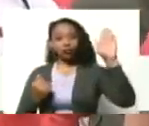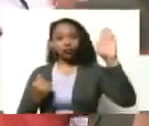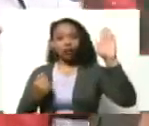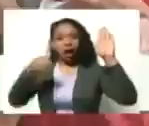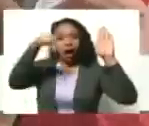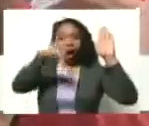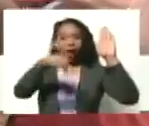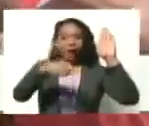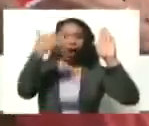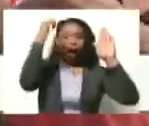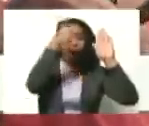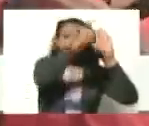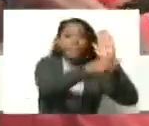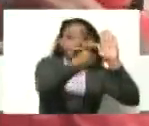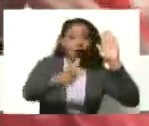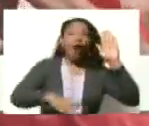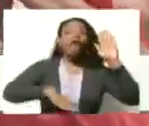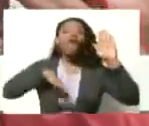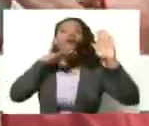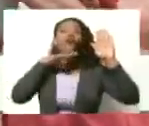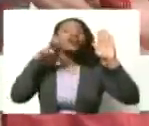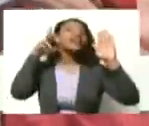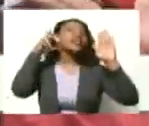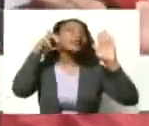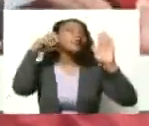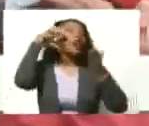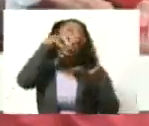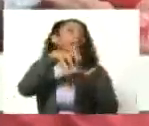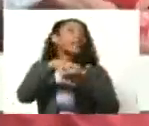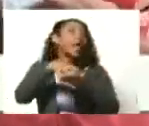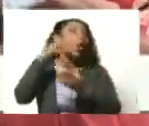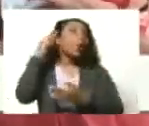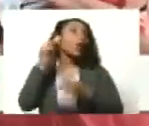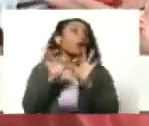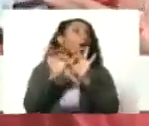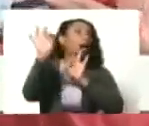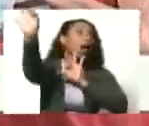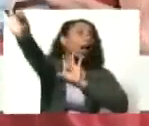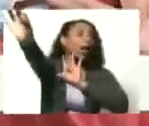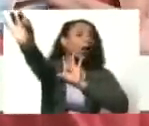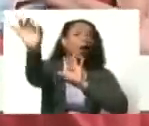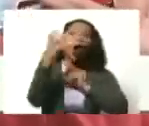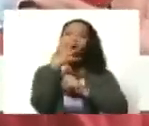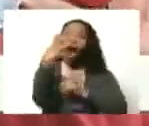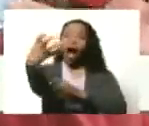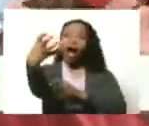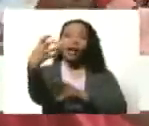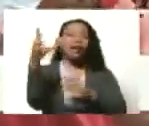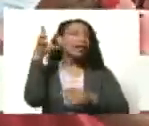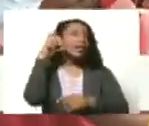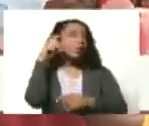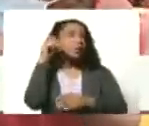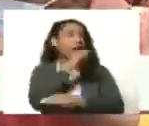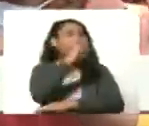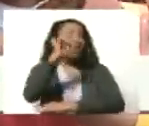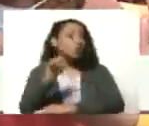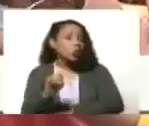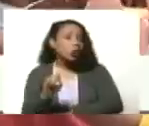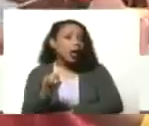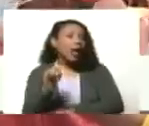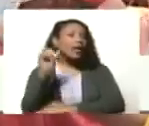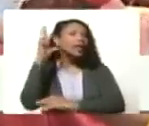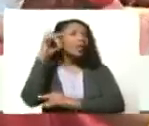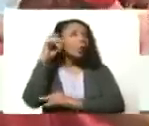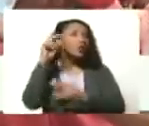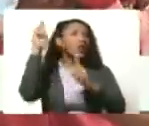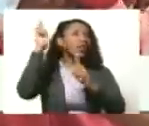Aquí hay gente suficiente para que esto se escuche en el Estado Bolívar, para que se escuche en el Zulia, para que se escuche en